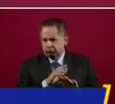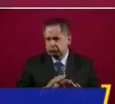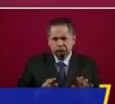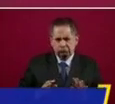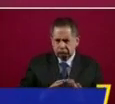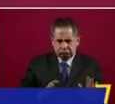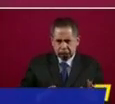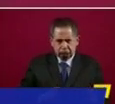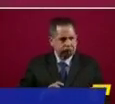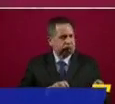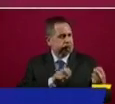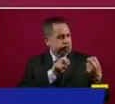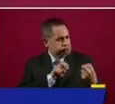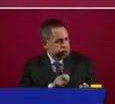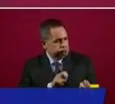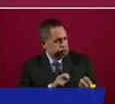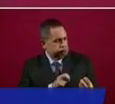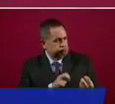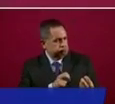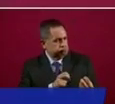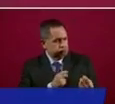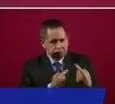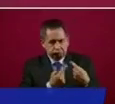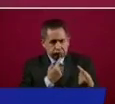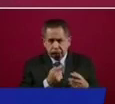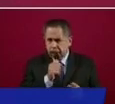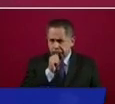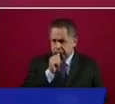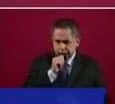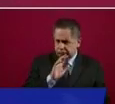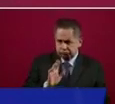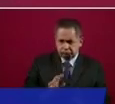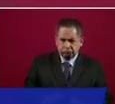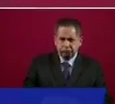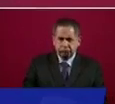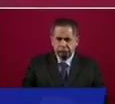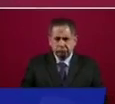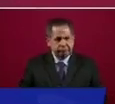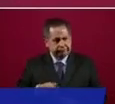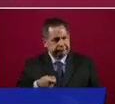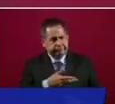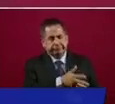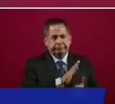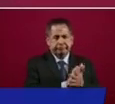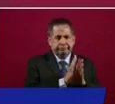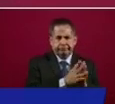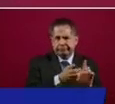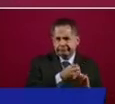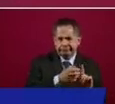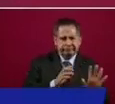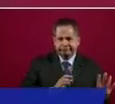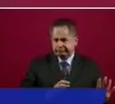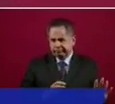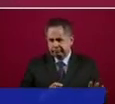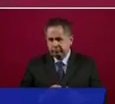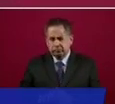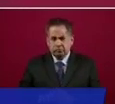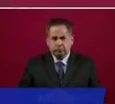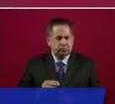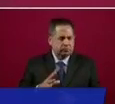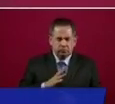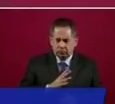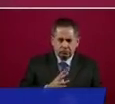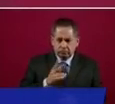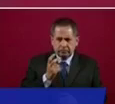del crimen organizado, como se les denomina. No tenemos